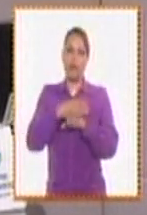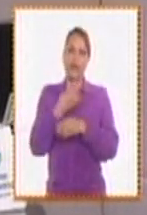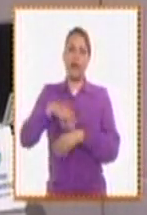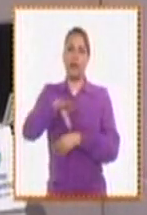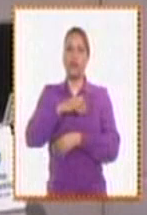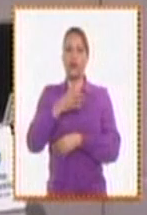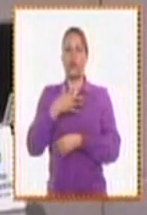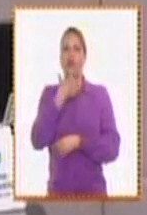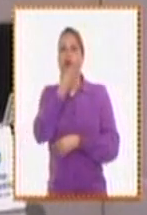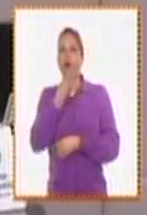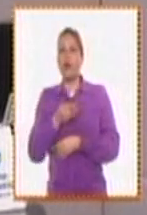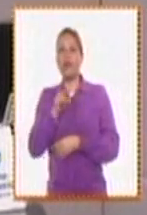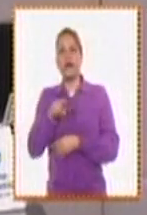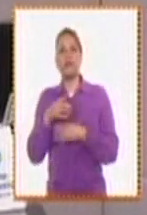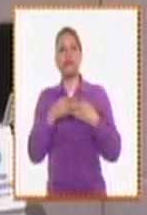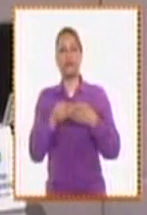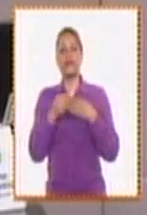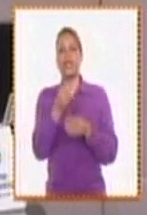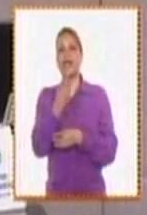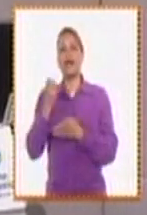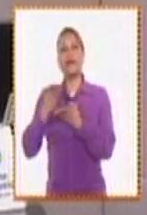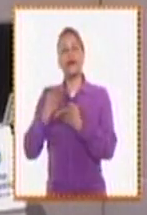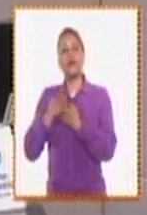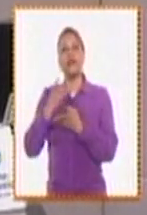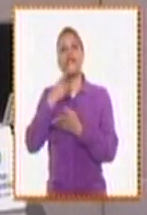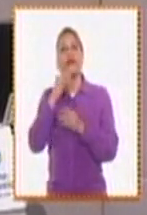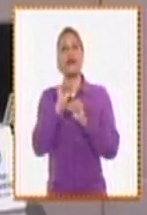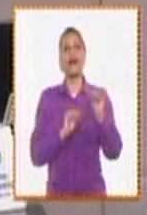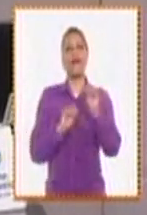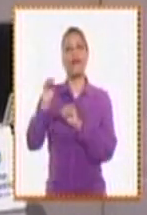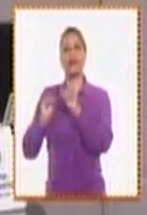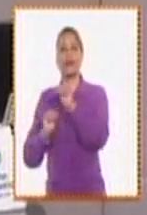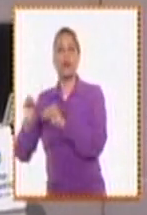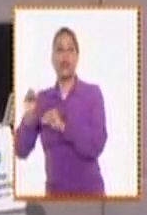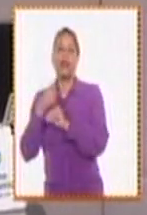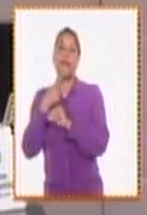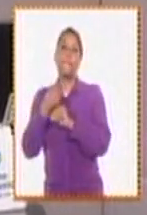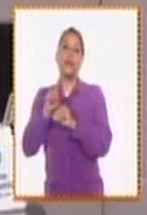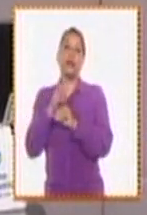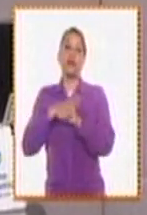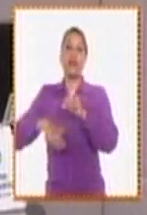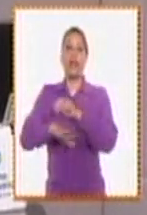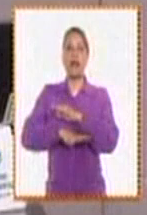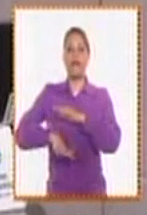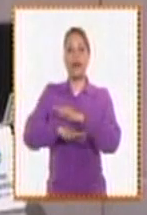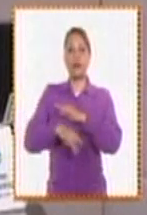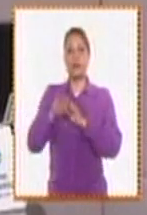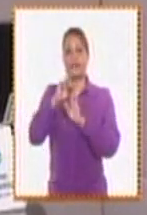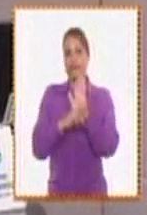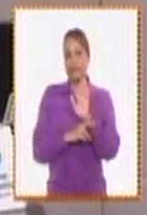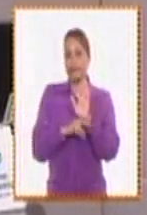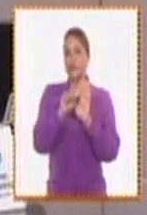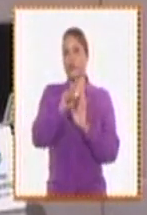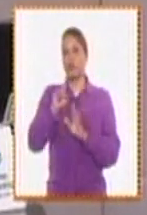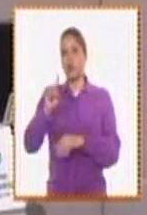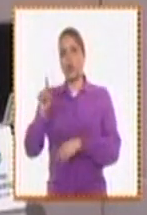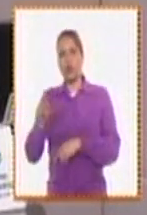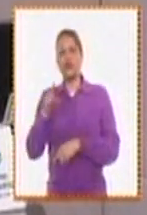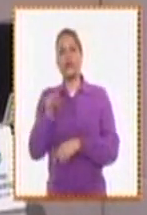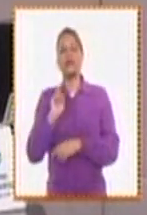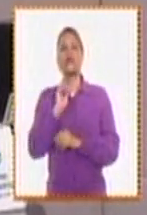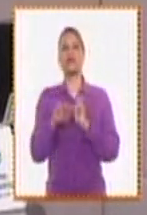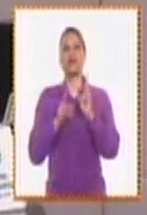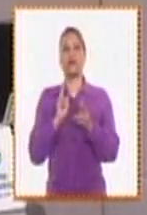carácter flexible le permite a cada institución educativa ajustarla. Pero sobre la base de esta resolución le da la autonomía